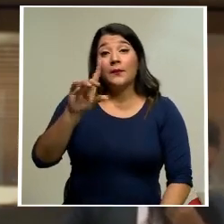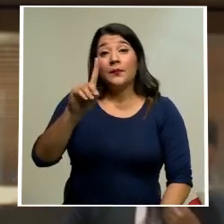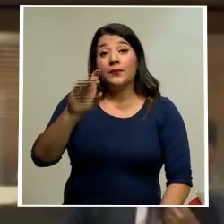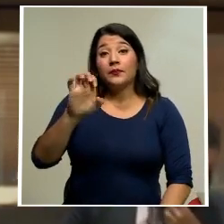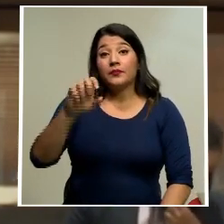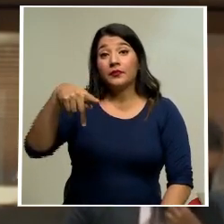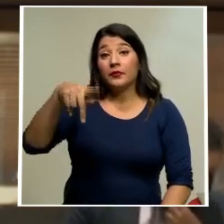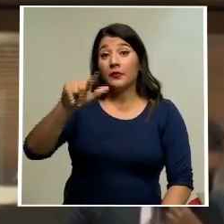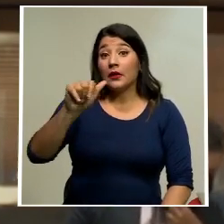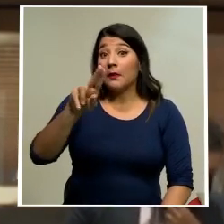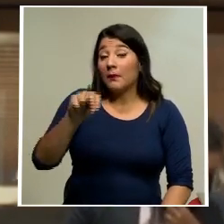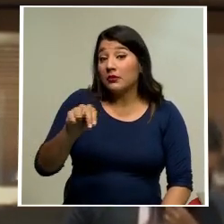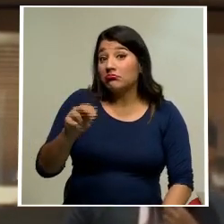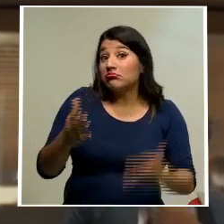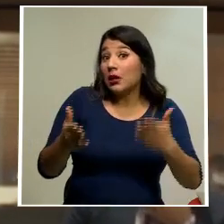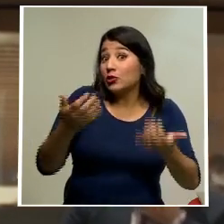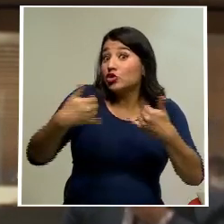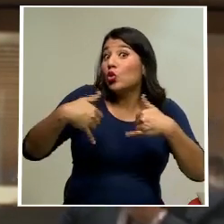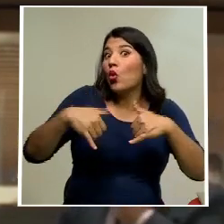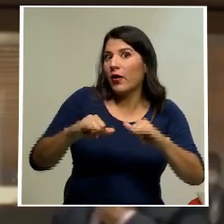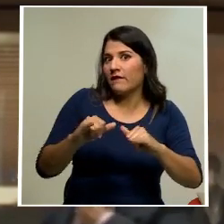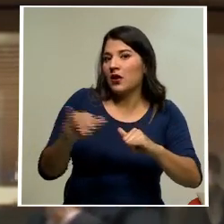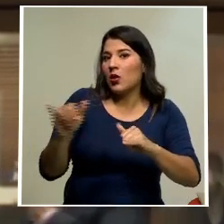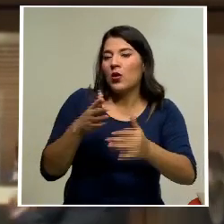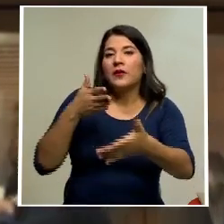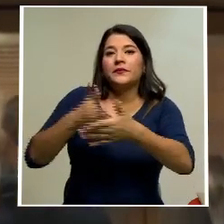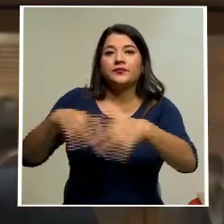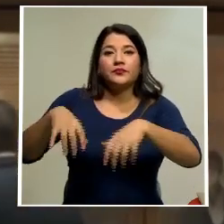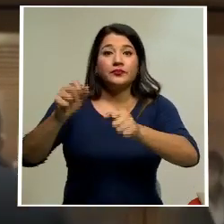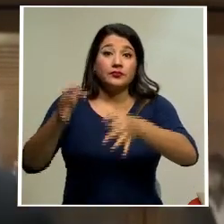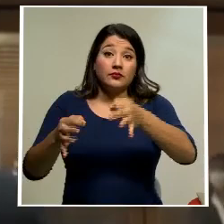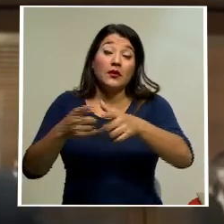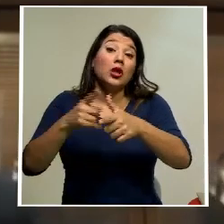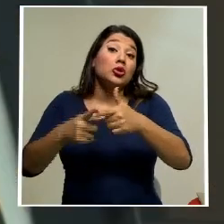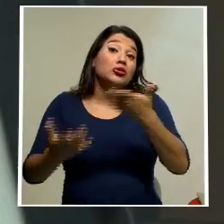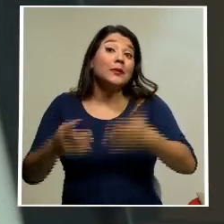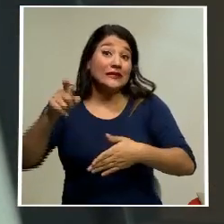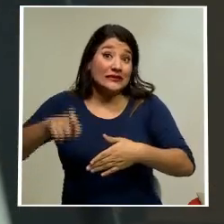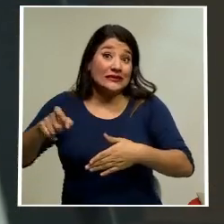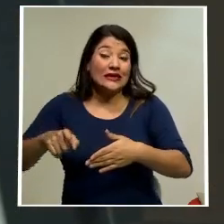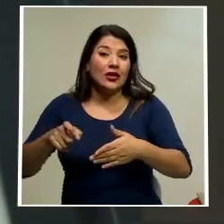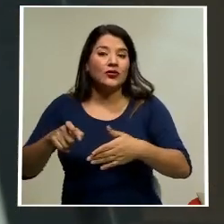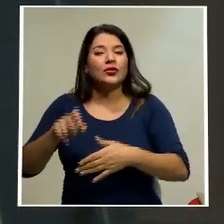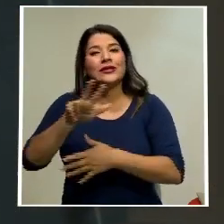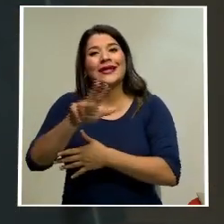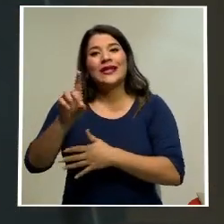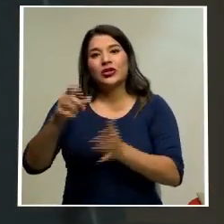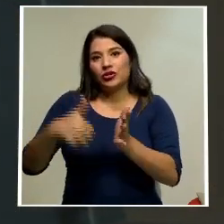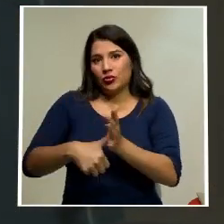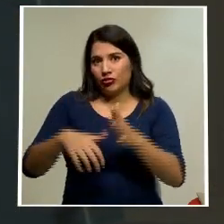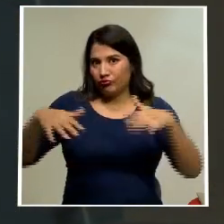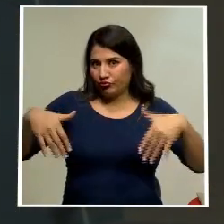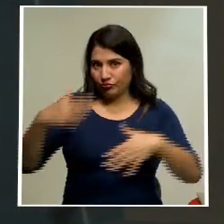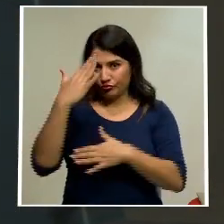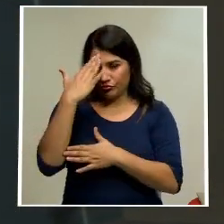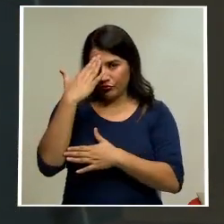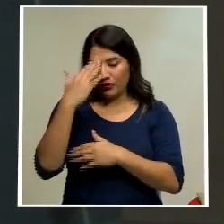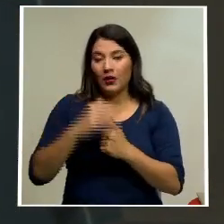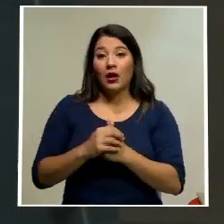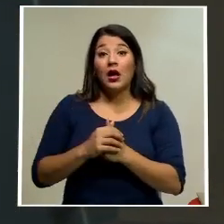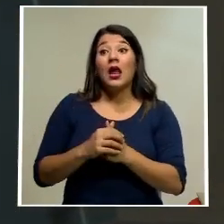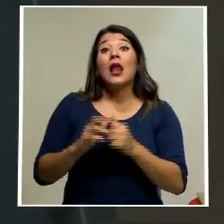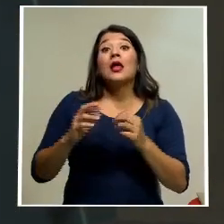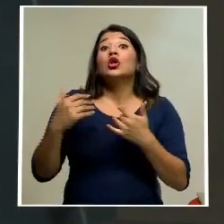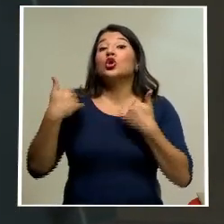del Poder Judicial, en ese caso podría requerir los 38 votos. La opinión consultiva aún se encuentra en la Sala